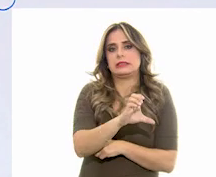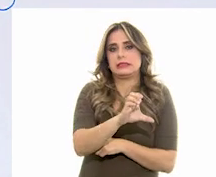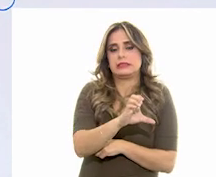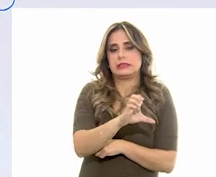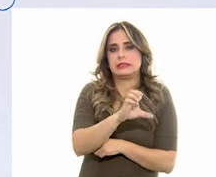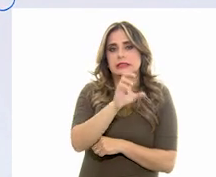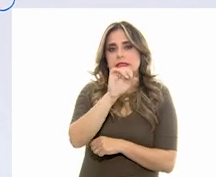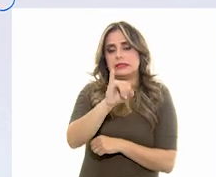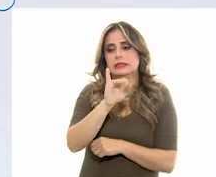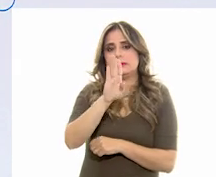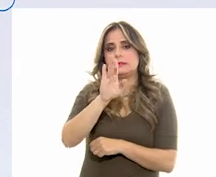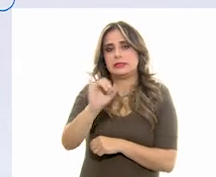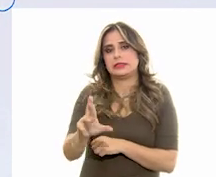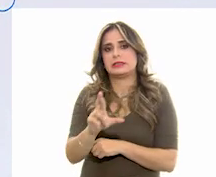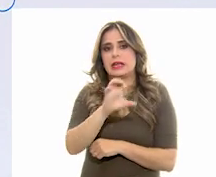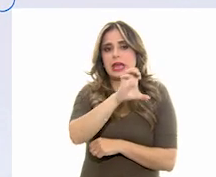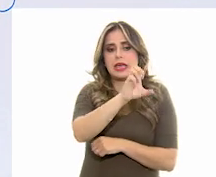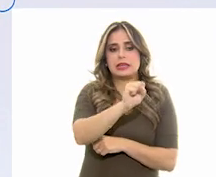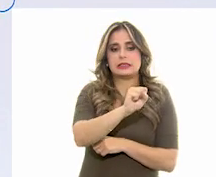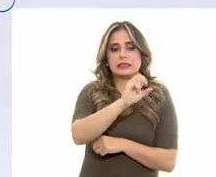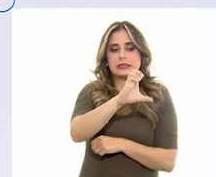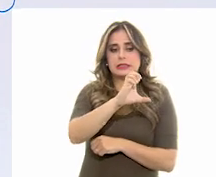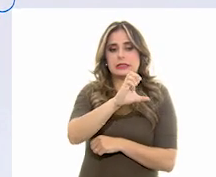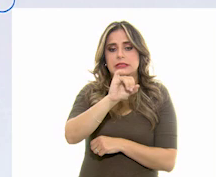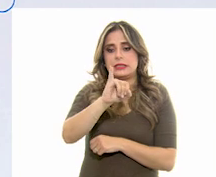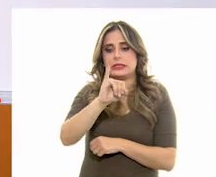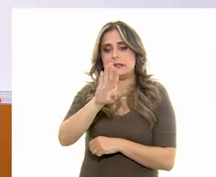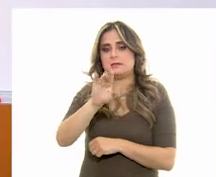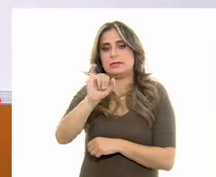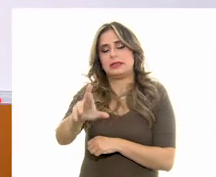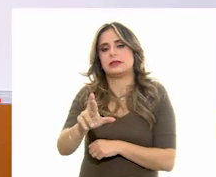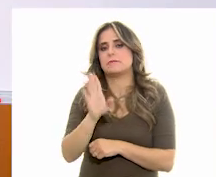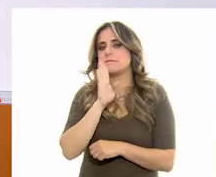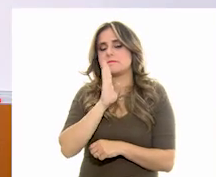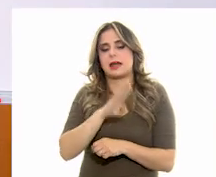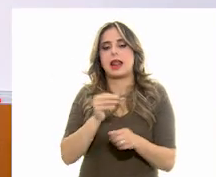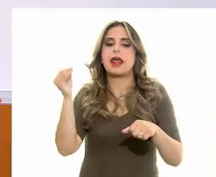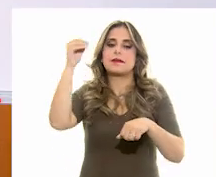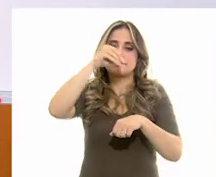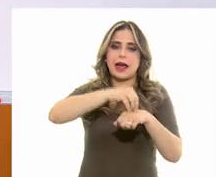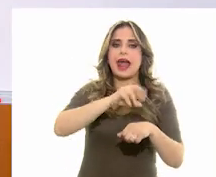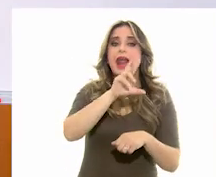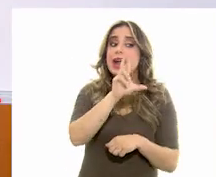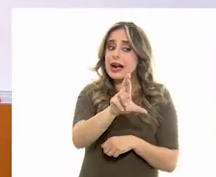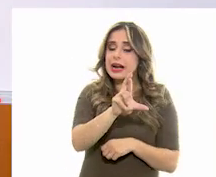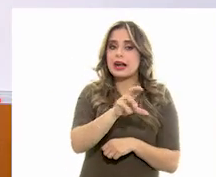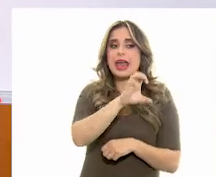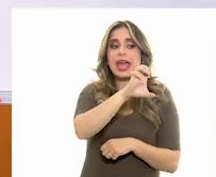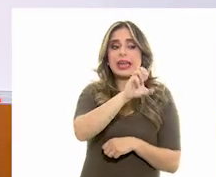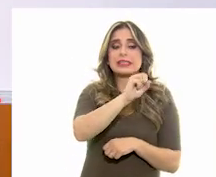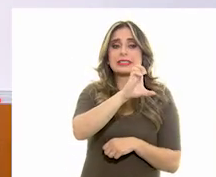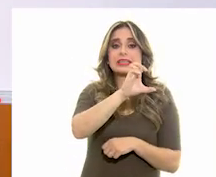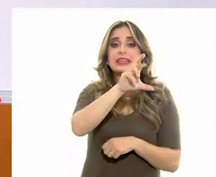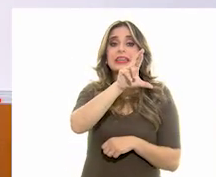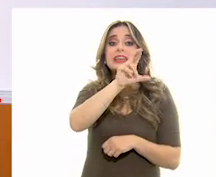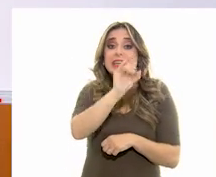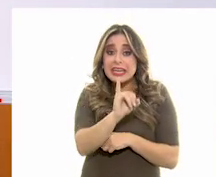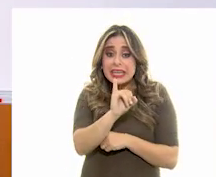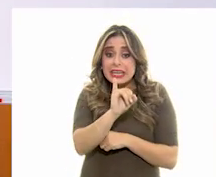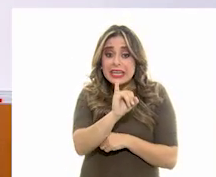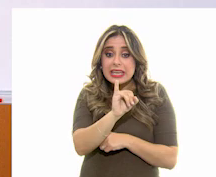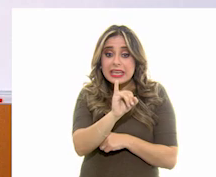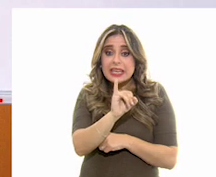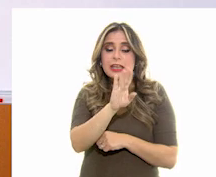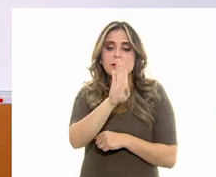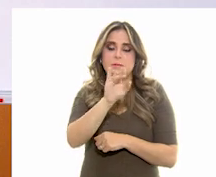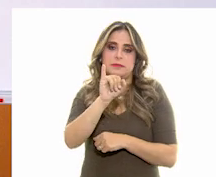Exacto, diría escribir. Escribir. Ajá. ¿No? Y entonces para que diga cri, debe de llevar una